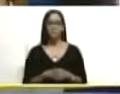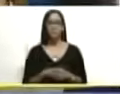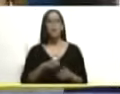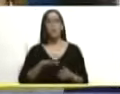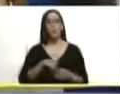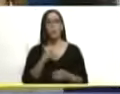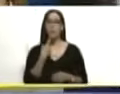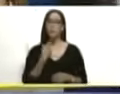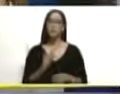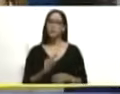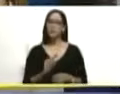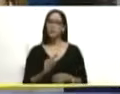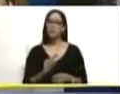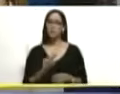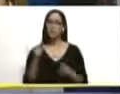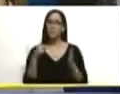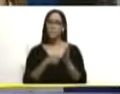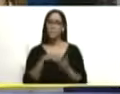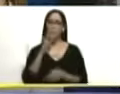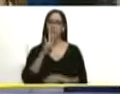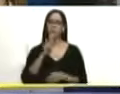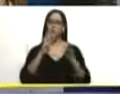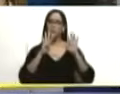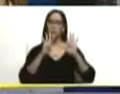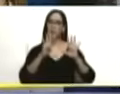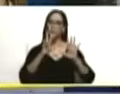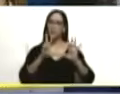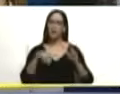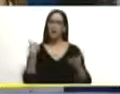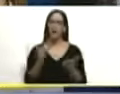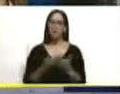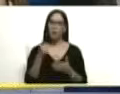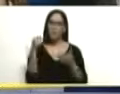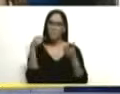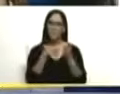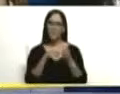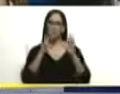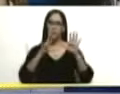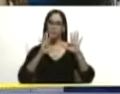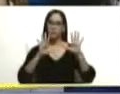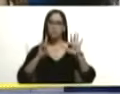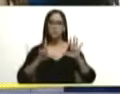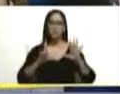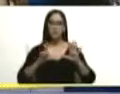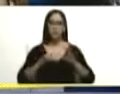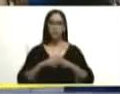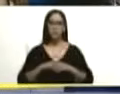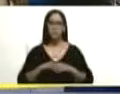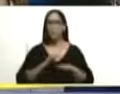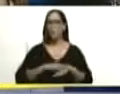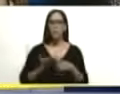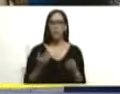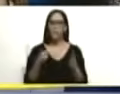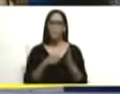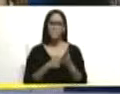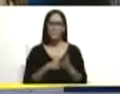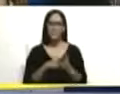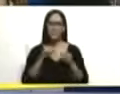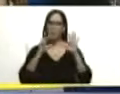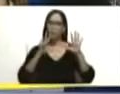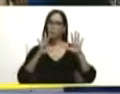Pudiéramos decir, de 1498 a 1817. ¿Por qué